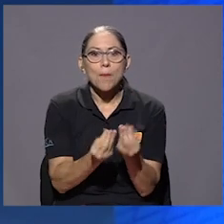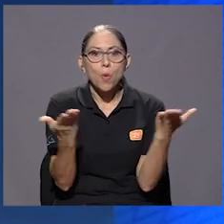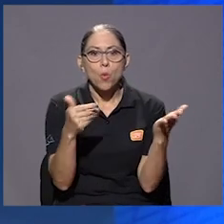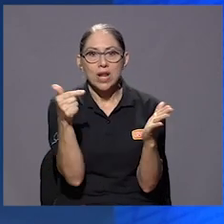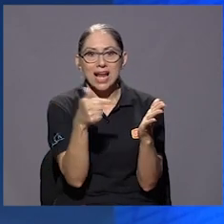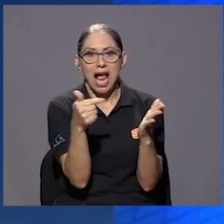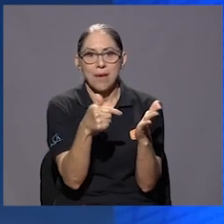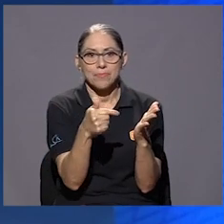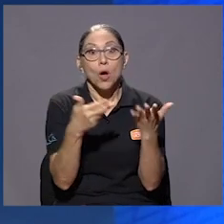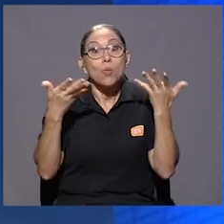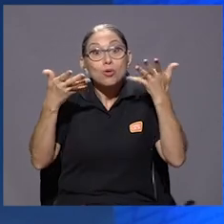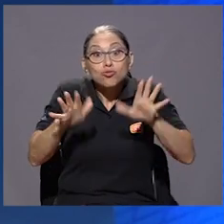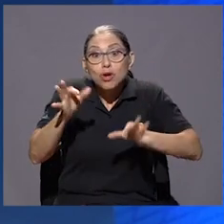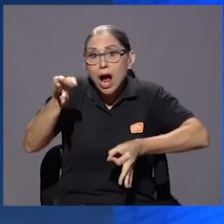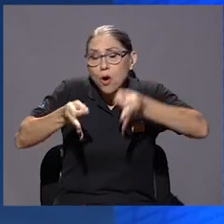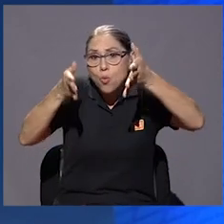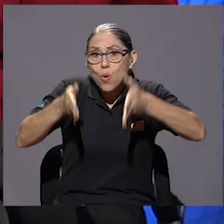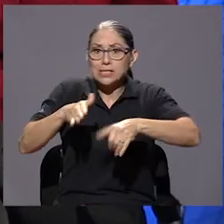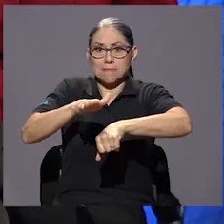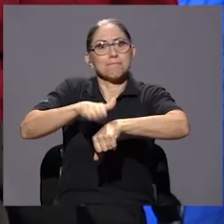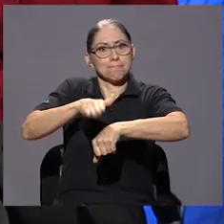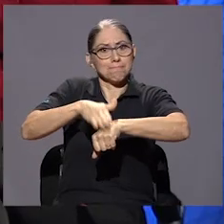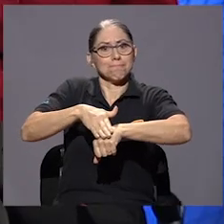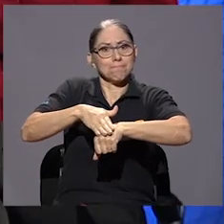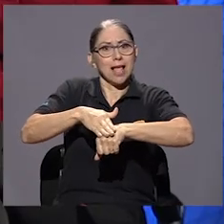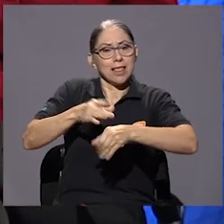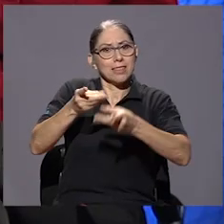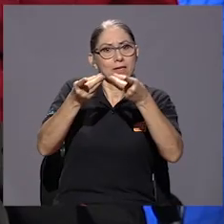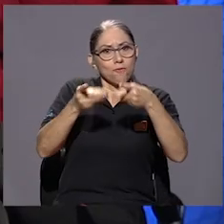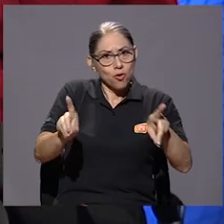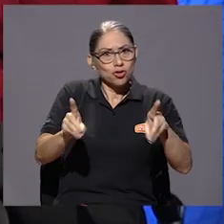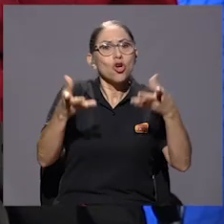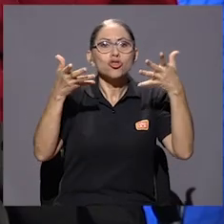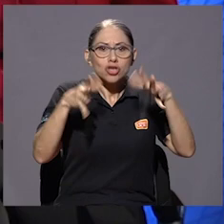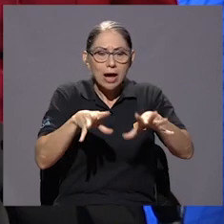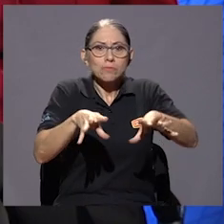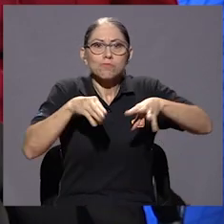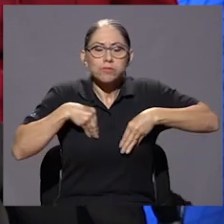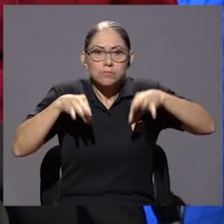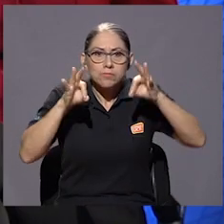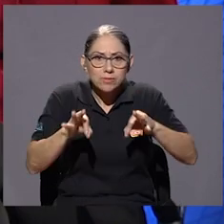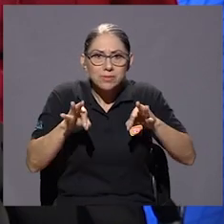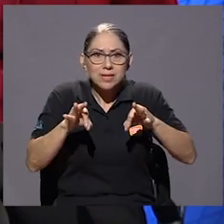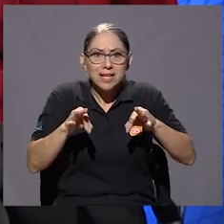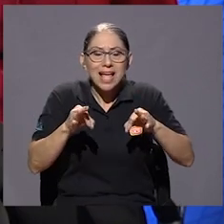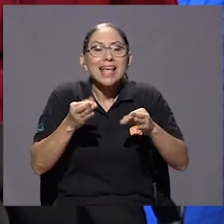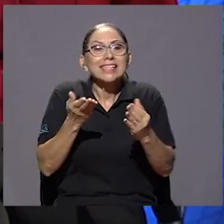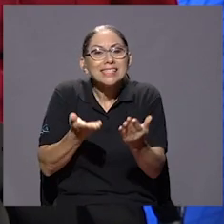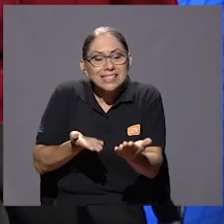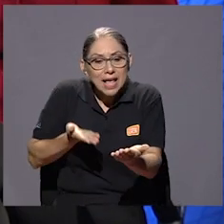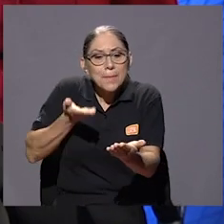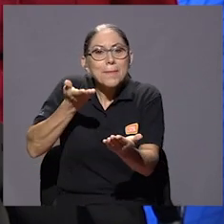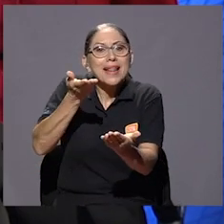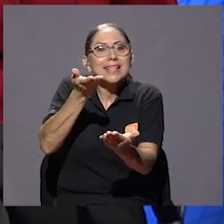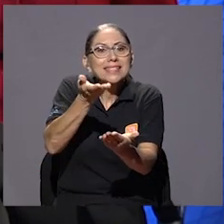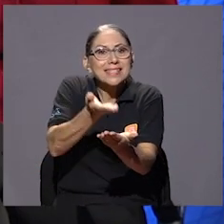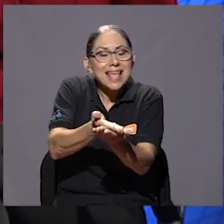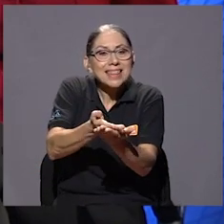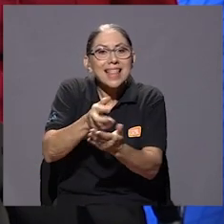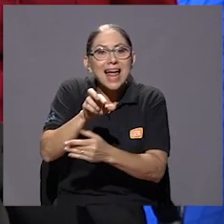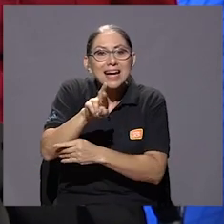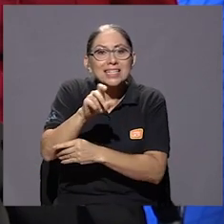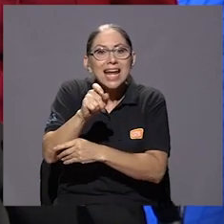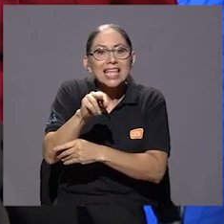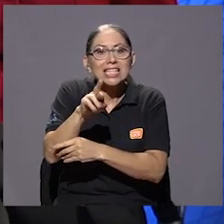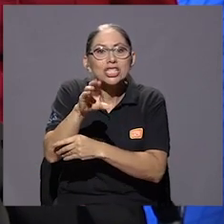cuando ya el juez autoriza el divorcio y lo homologa, se presenta lo que así corresponda ante el